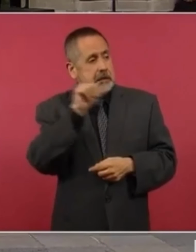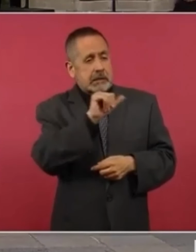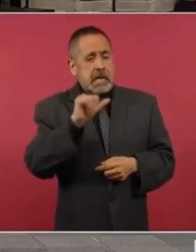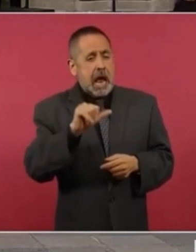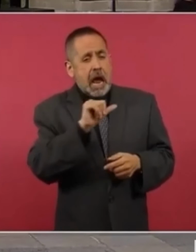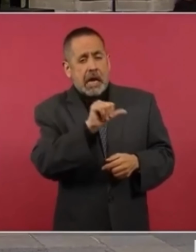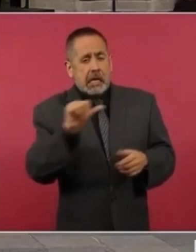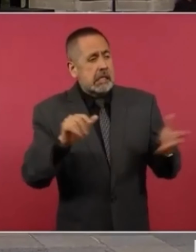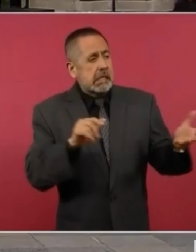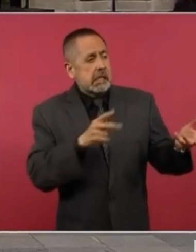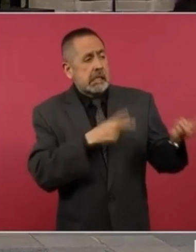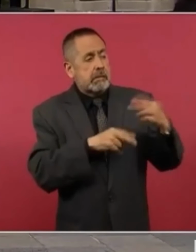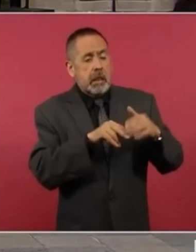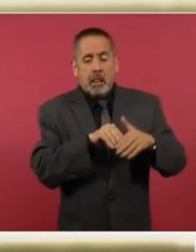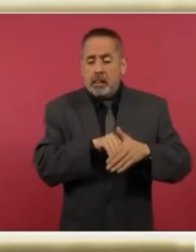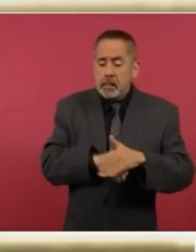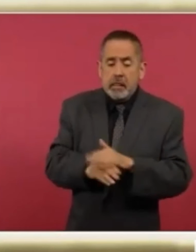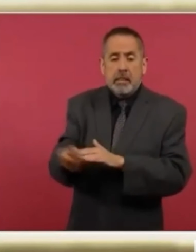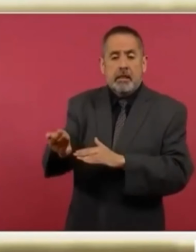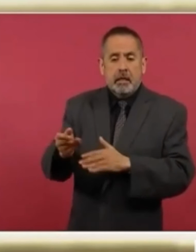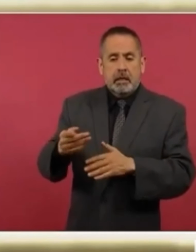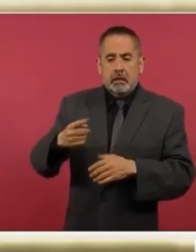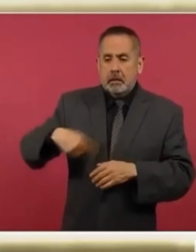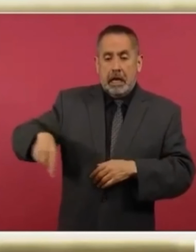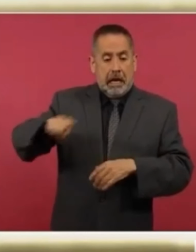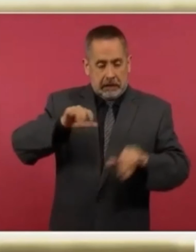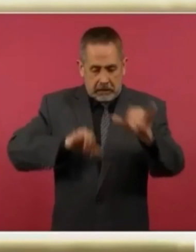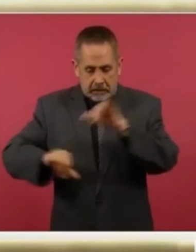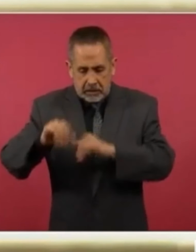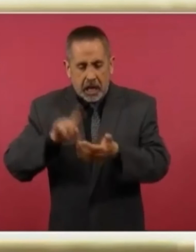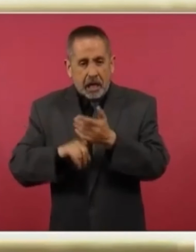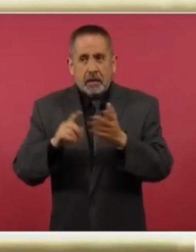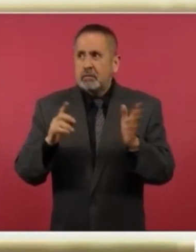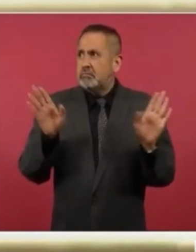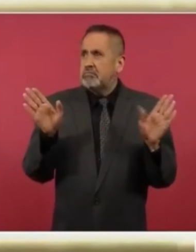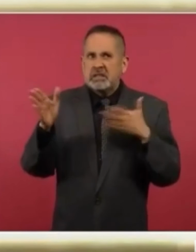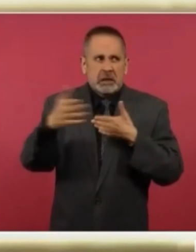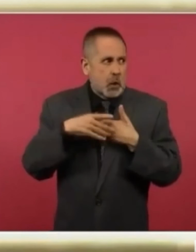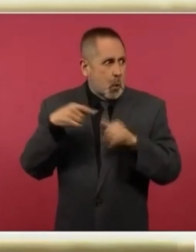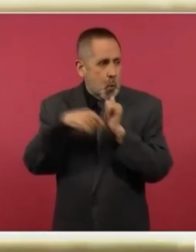y se procesan estas sustancias en laboratorios.